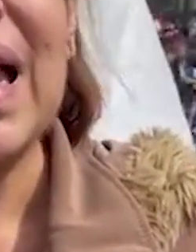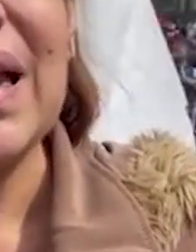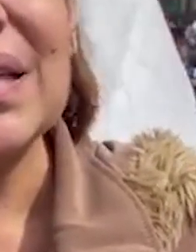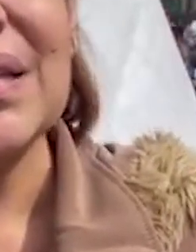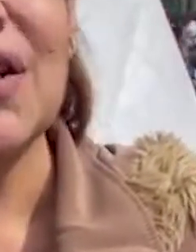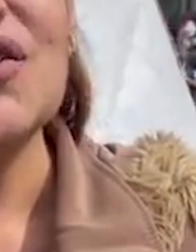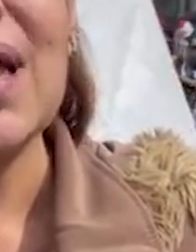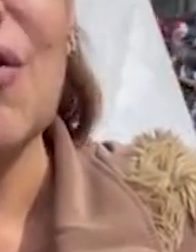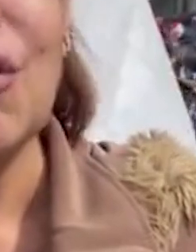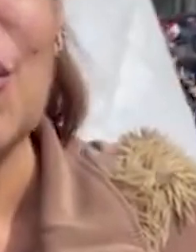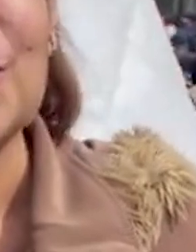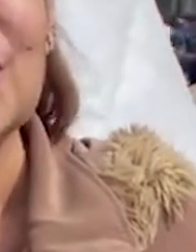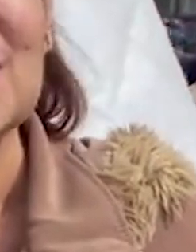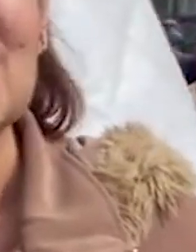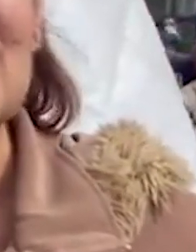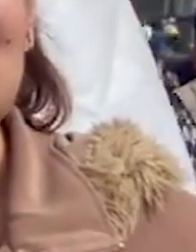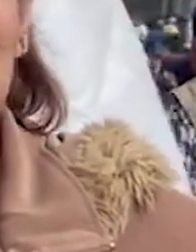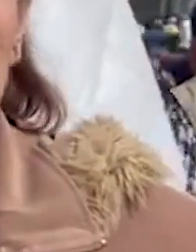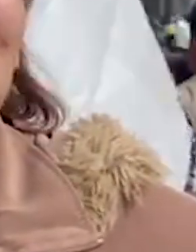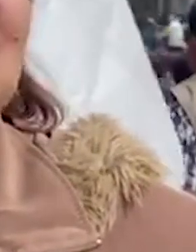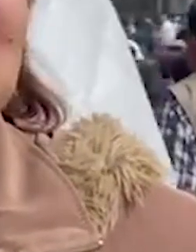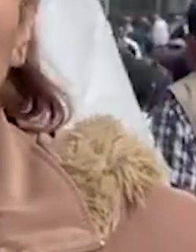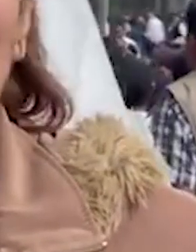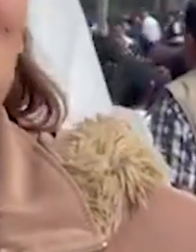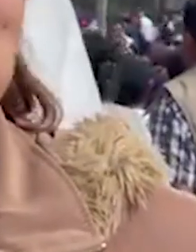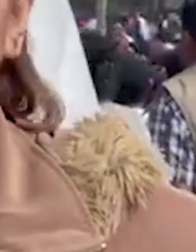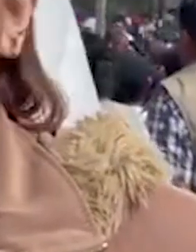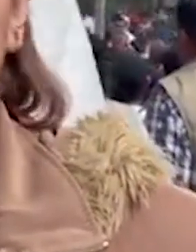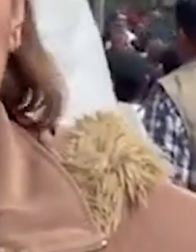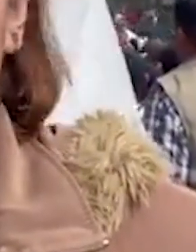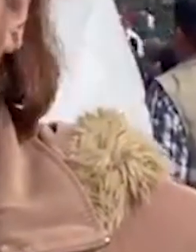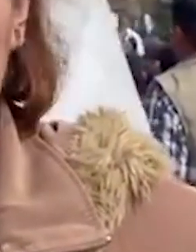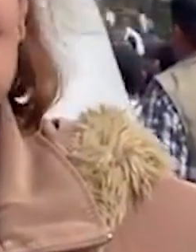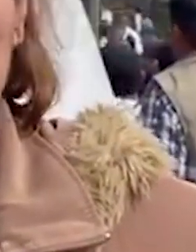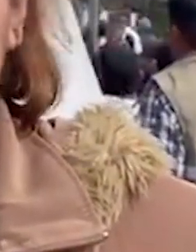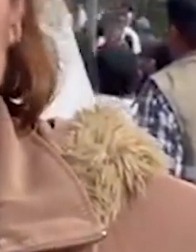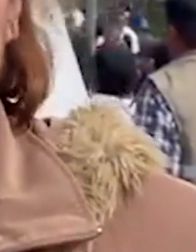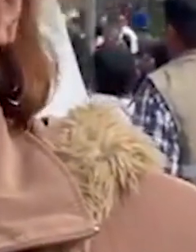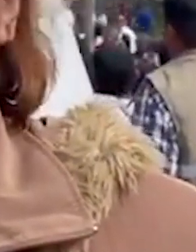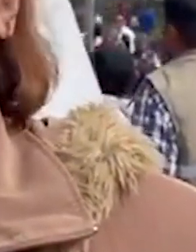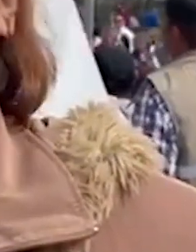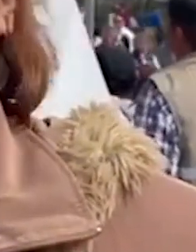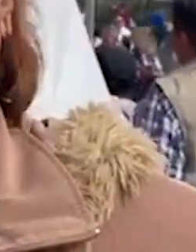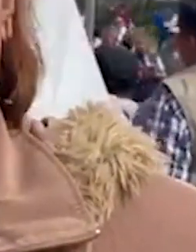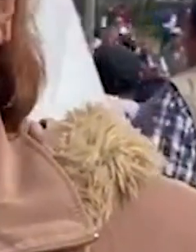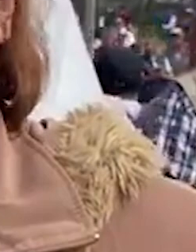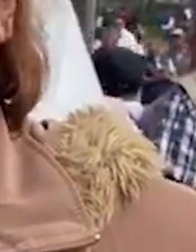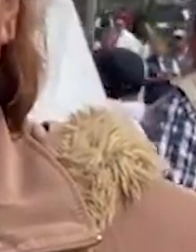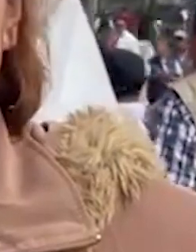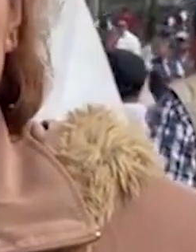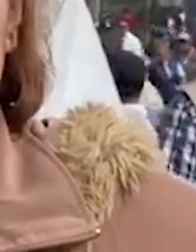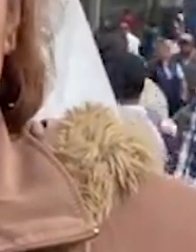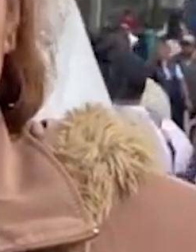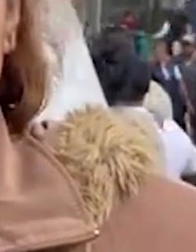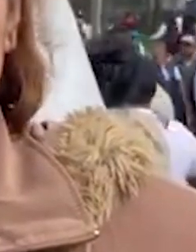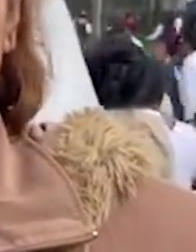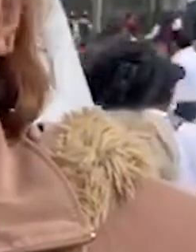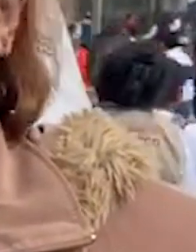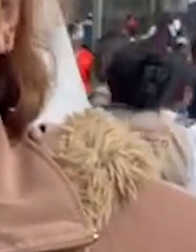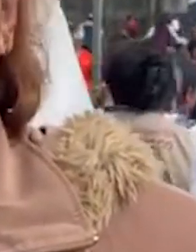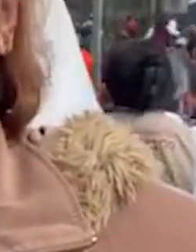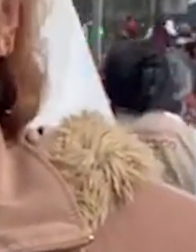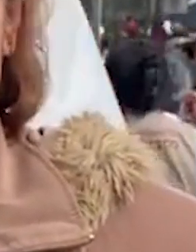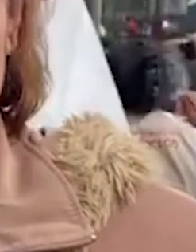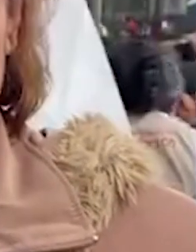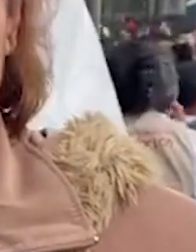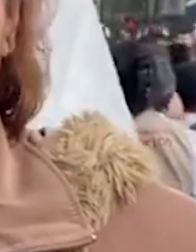sean legales, que no sean corruptos. Y a mi hijo, que lo espero en la casa, que lo espero con los brazos abiertos, que ya